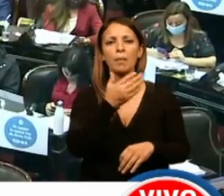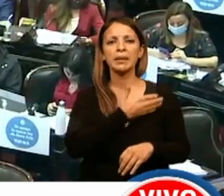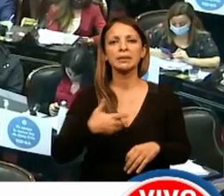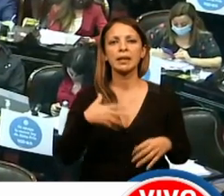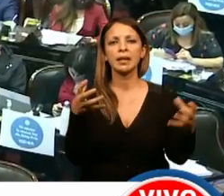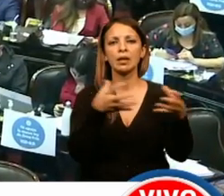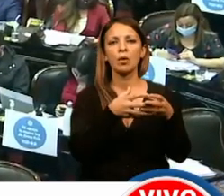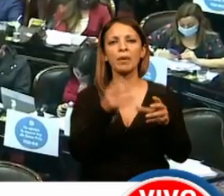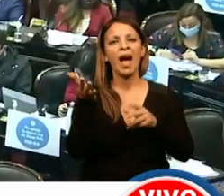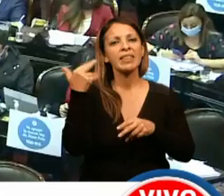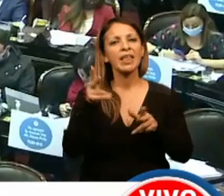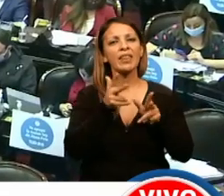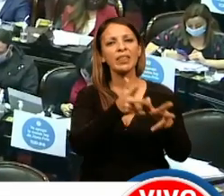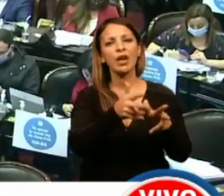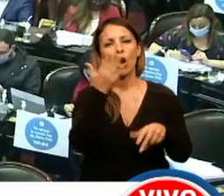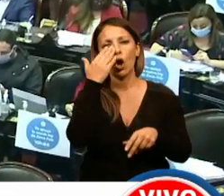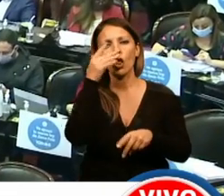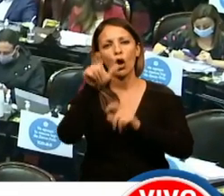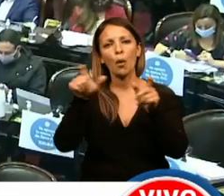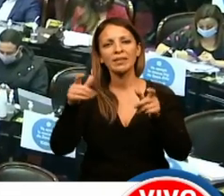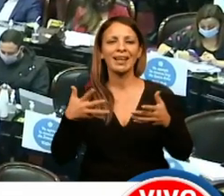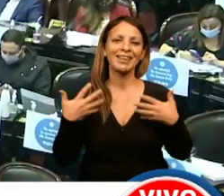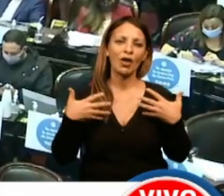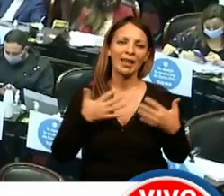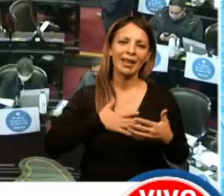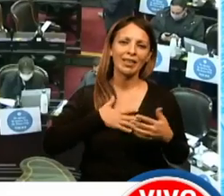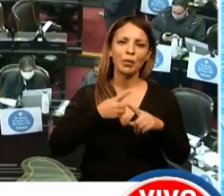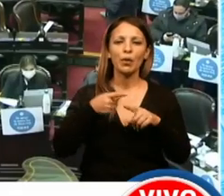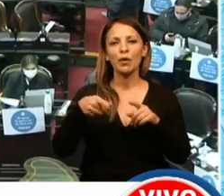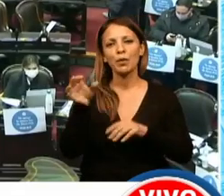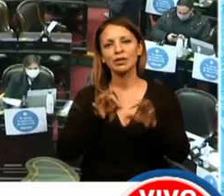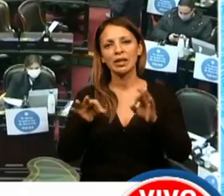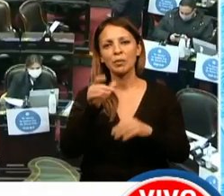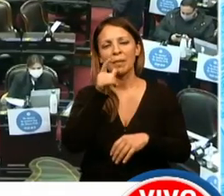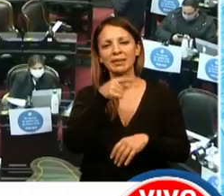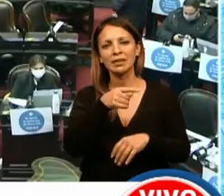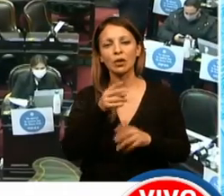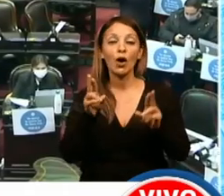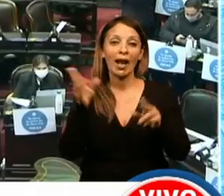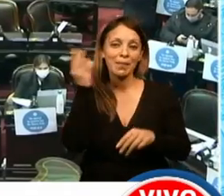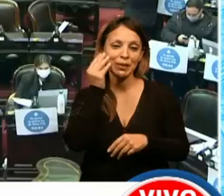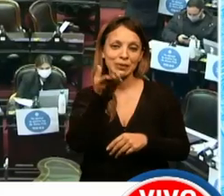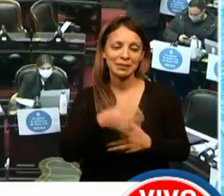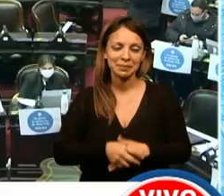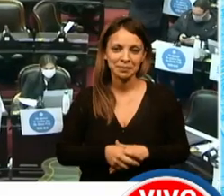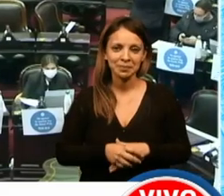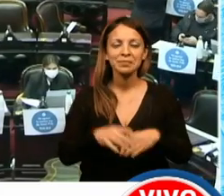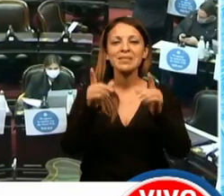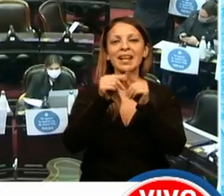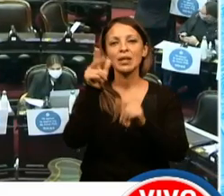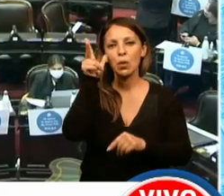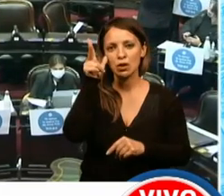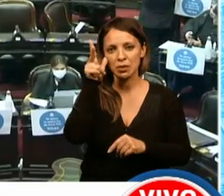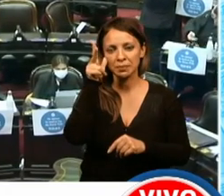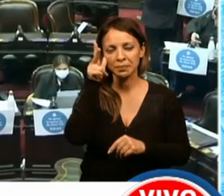dijo que los cordobeses se viste estamos contentos con este proyecto así que espero me escuche artículo 8